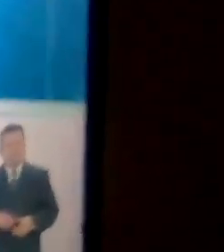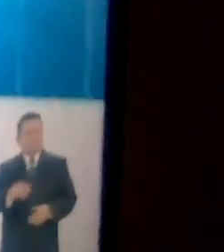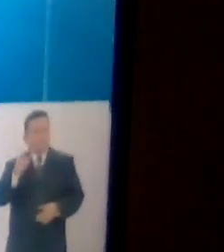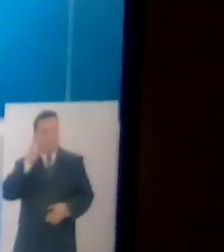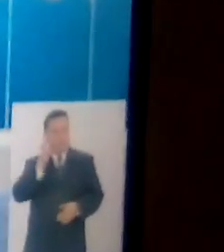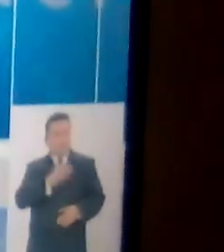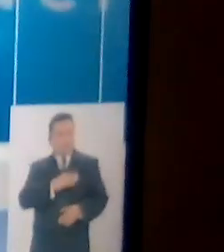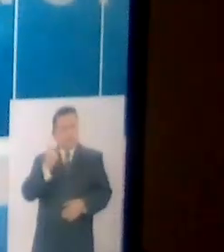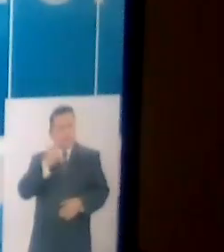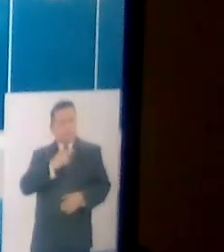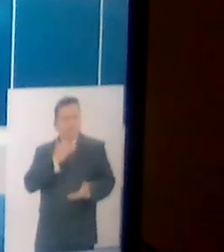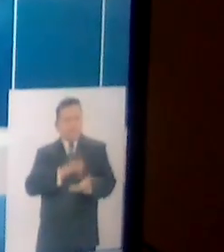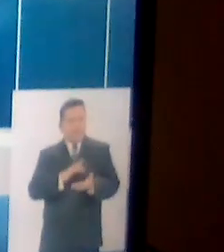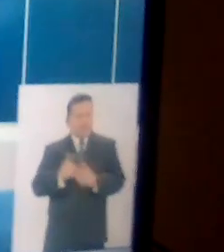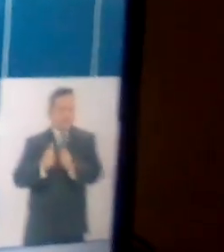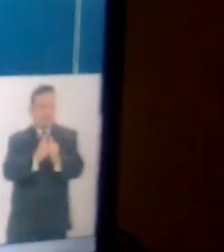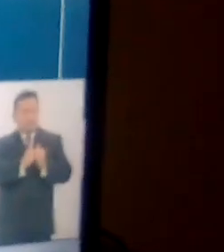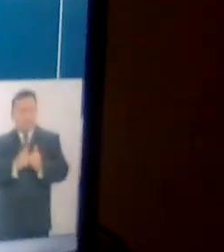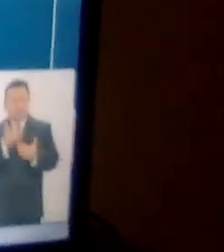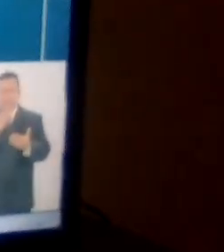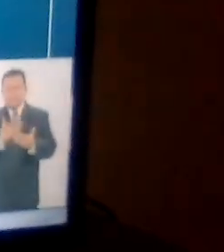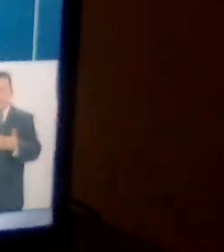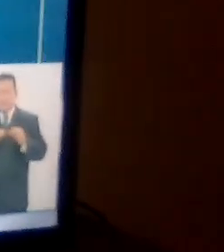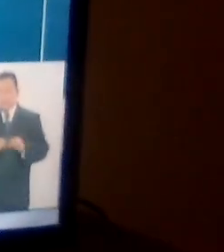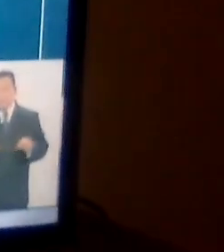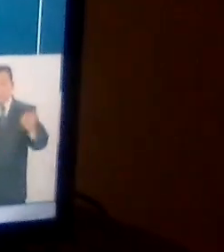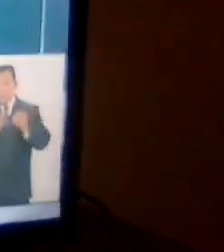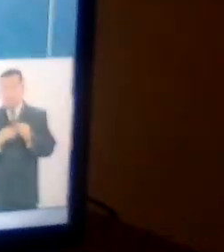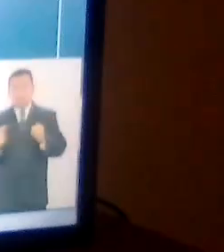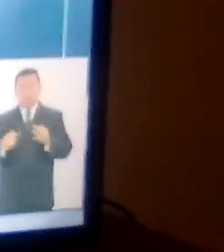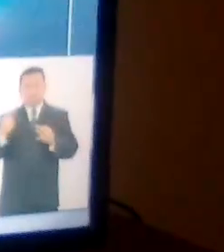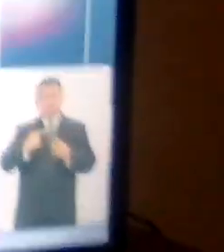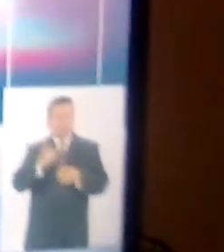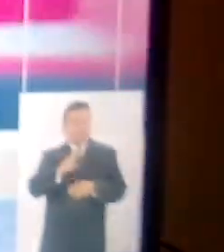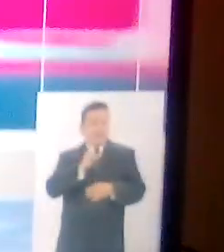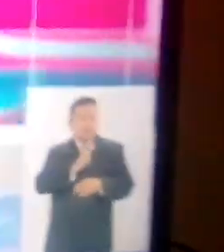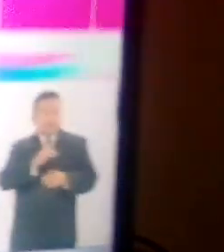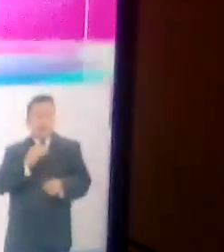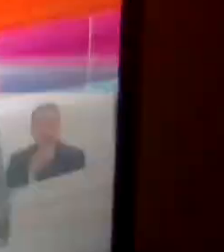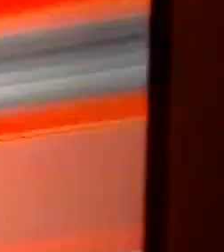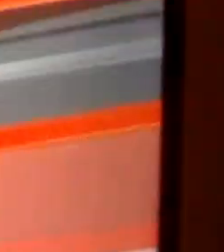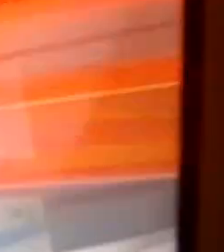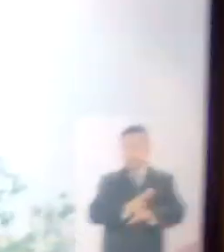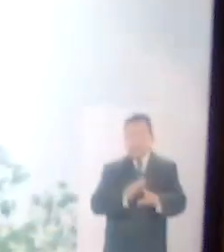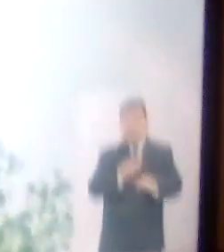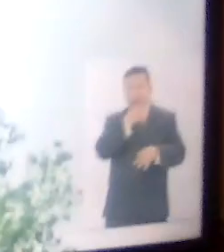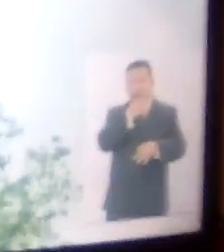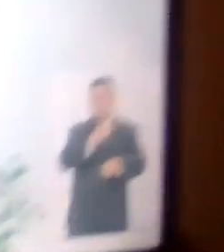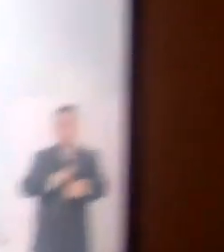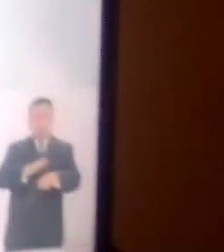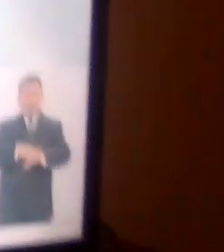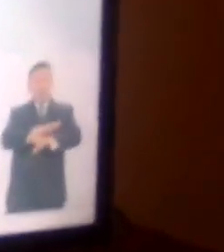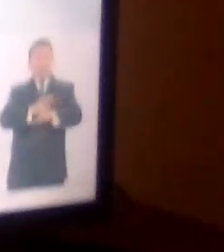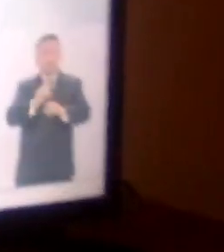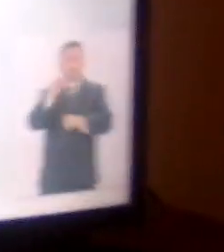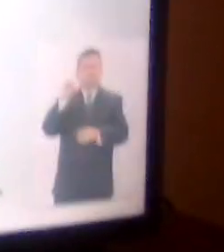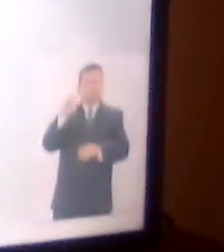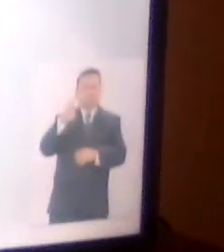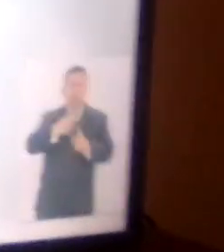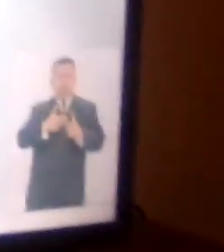Buenas noches, gracias por acompañarnos en Hechos Veracruz con información importante. Le platico que fue desactivada la alerta gris de la entidad. Sin